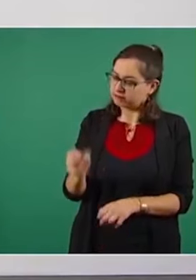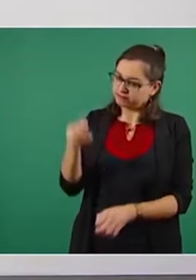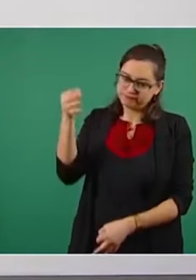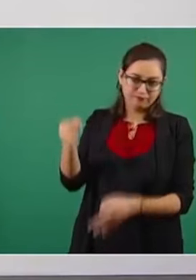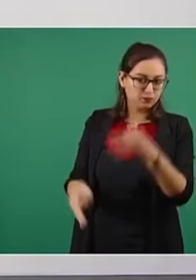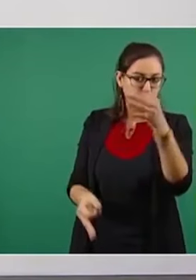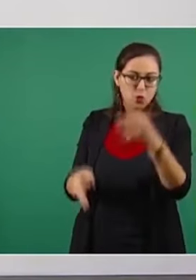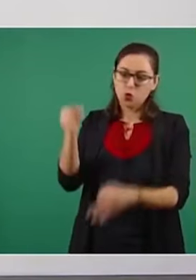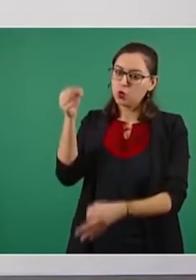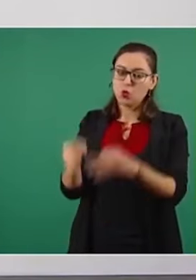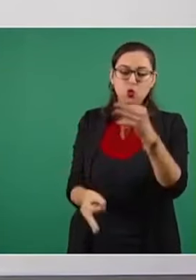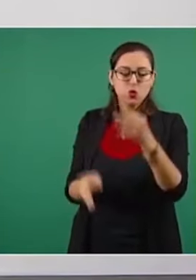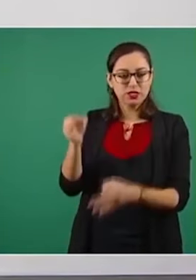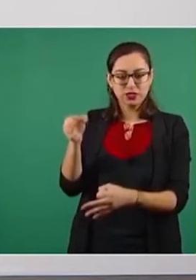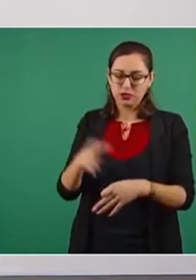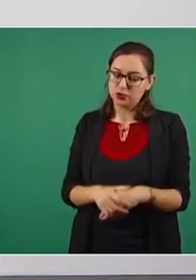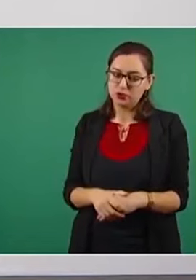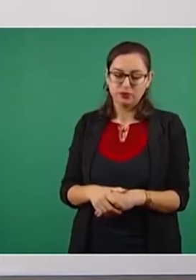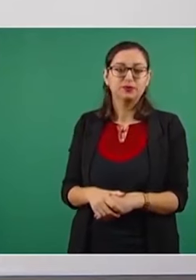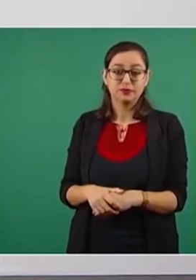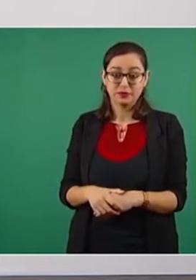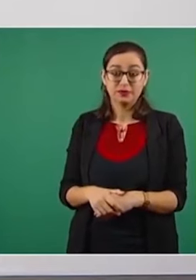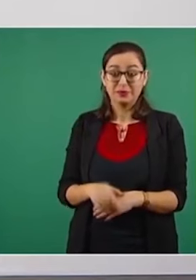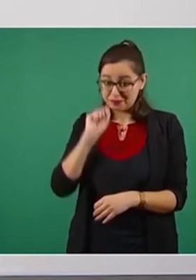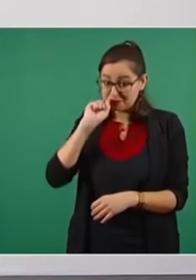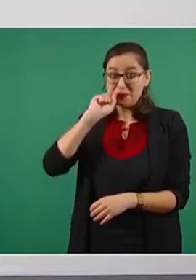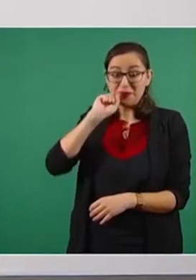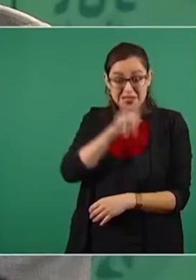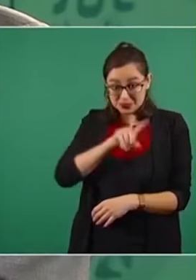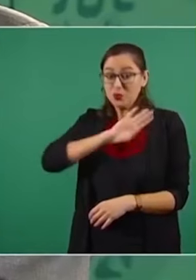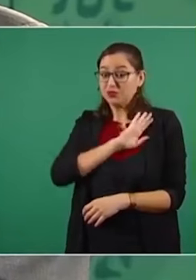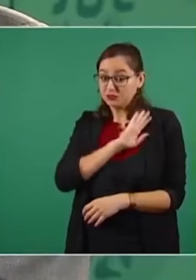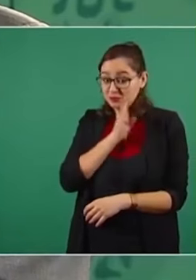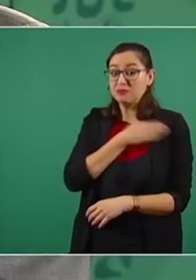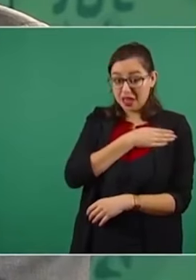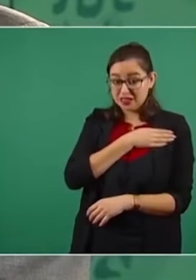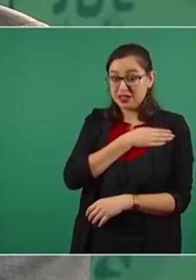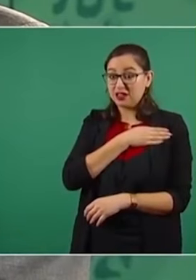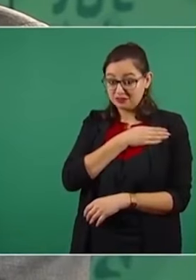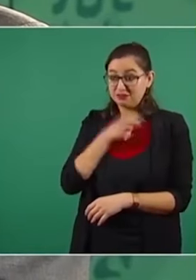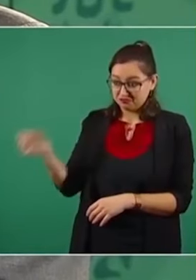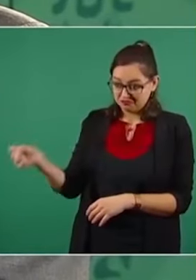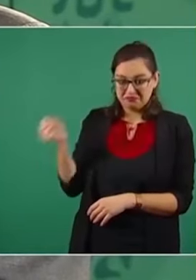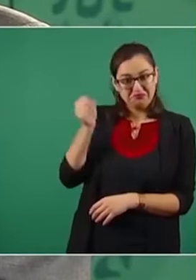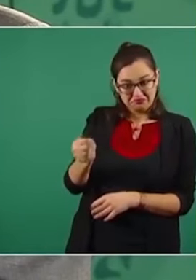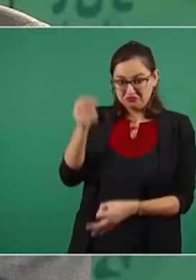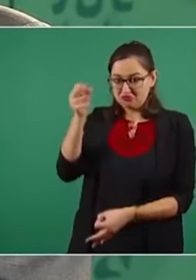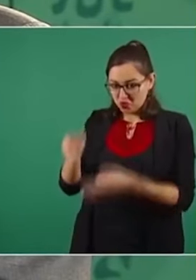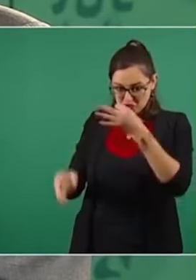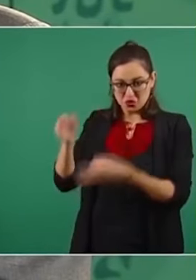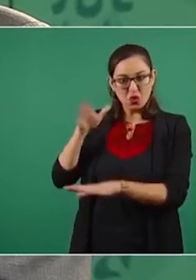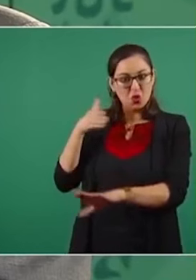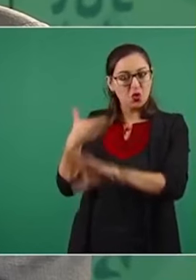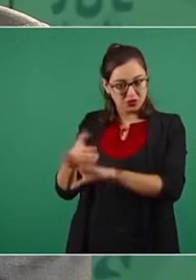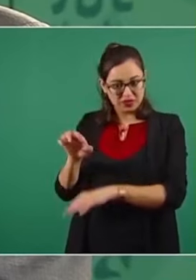uno de los proyectos emblemáticos del presidente. Desde diciembre hasta ahora, el giro ha sido drástico y Tabasco, uno de los estados menos poblados del